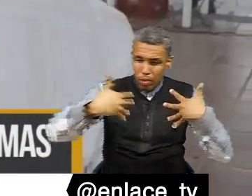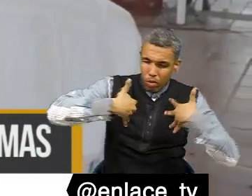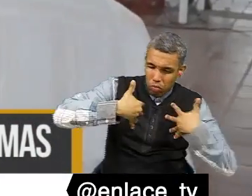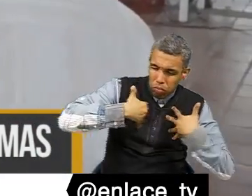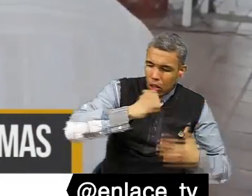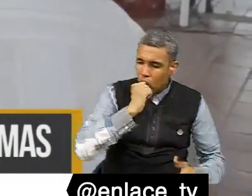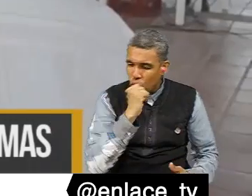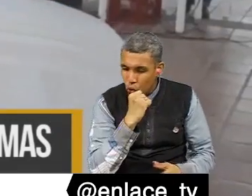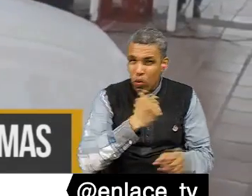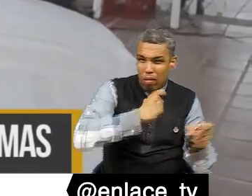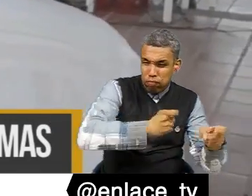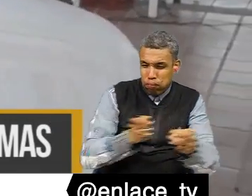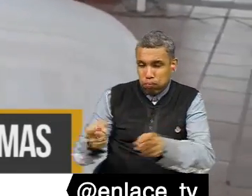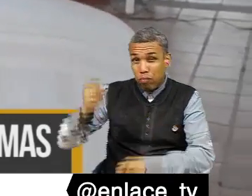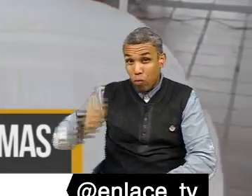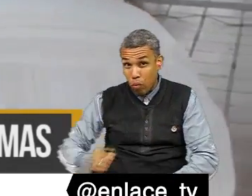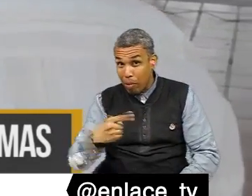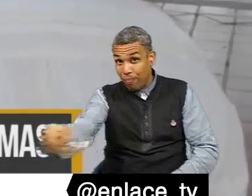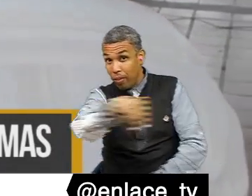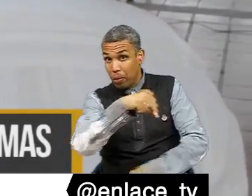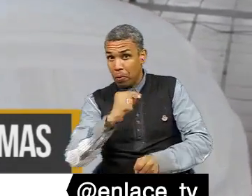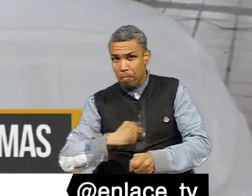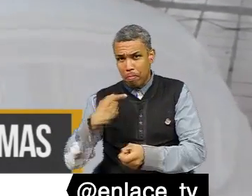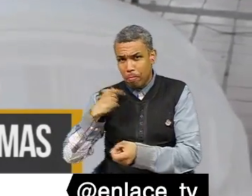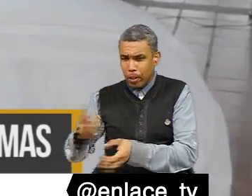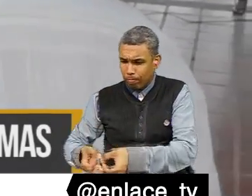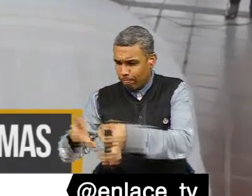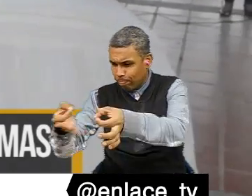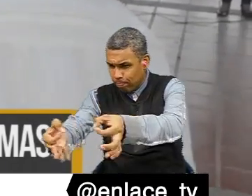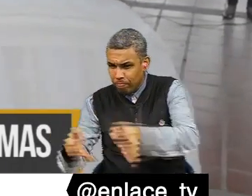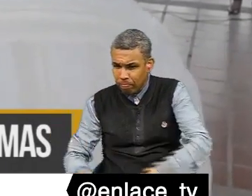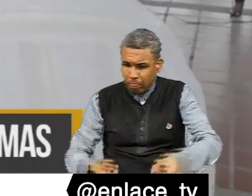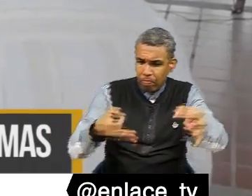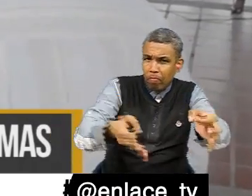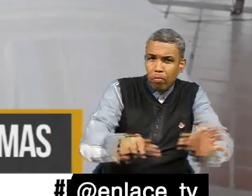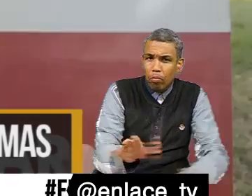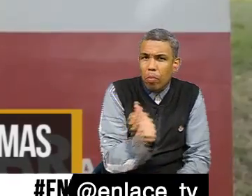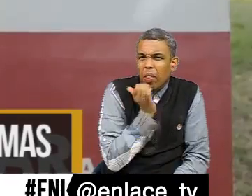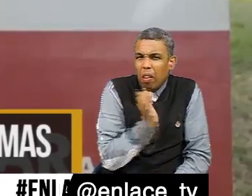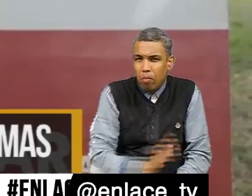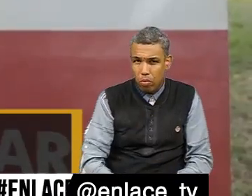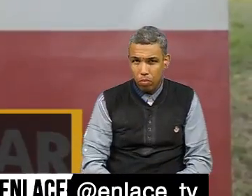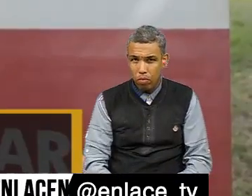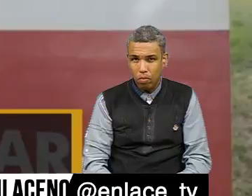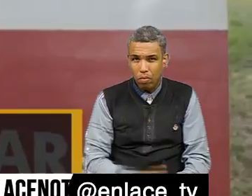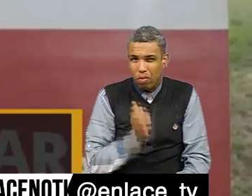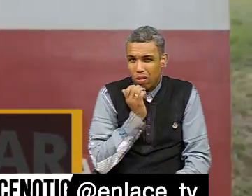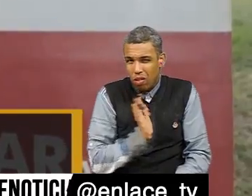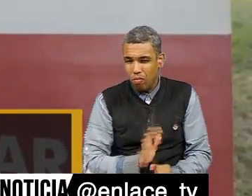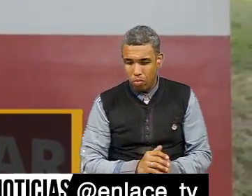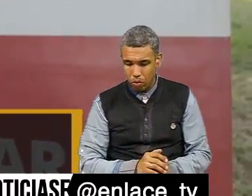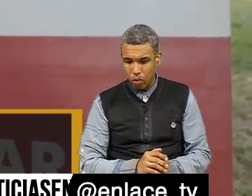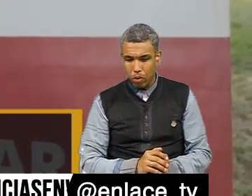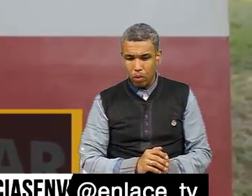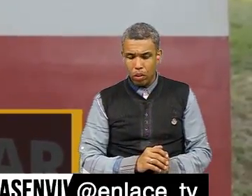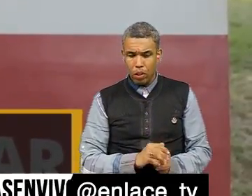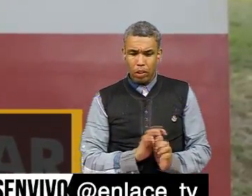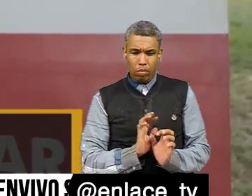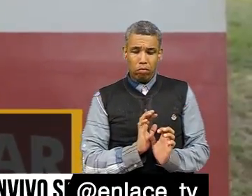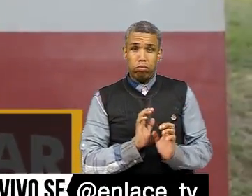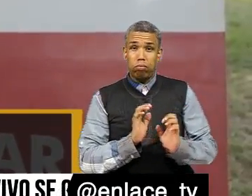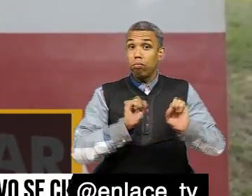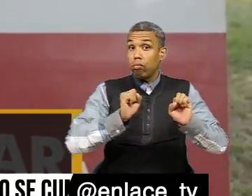Una de las cosas que estamos planteando es de que usen ese recurso por lo menos para la cuota inicial de una vivienda. Hay varios proyectos de vivienda de interés social dentro del municipio y lo